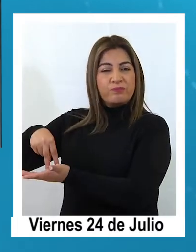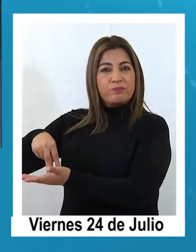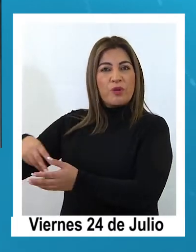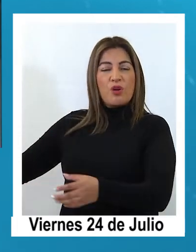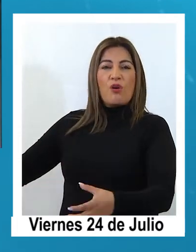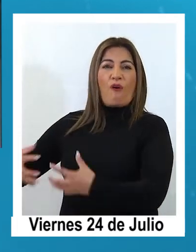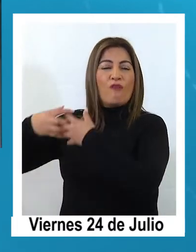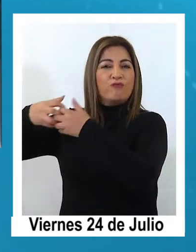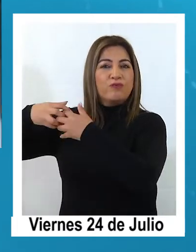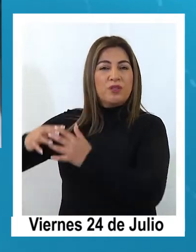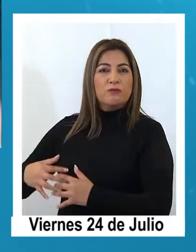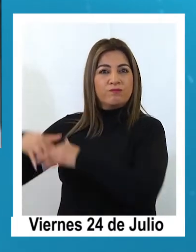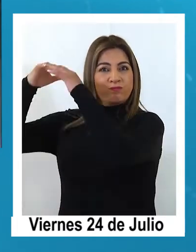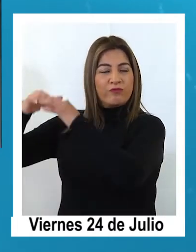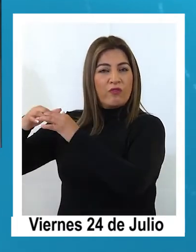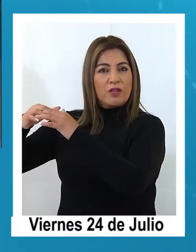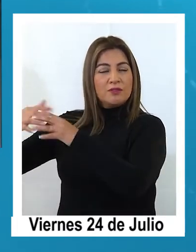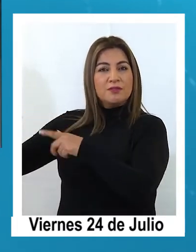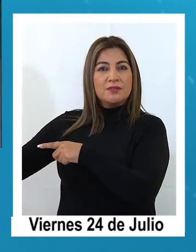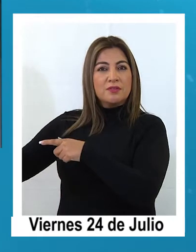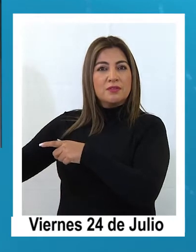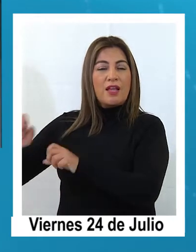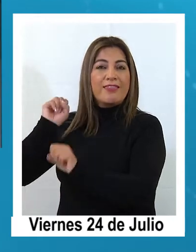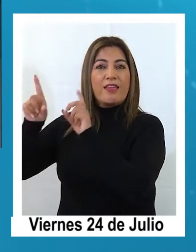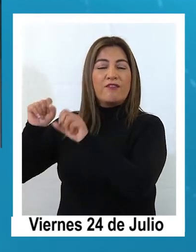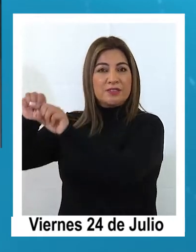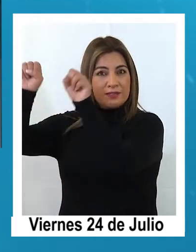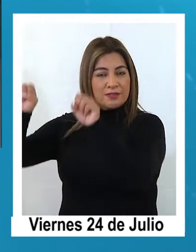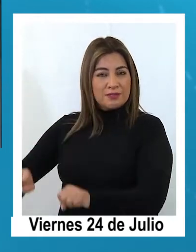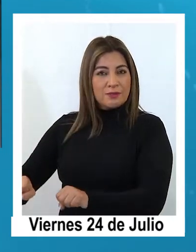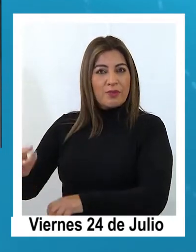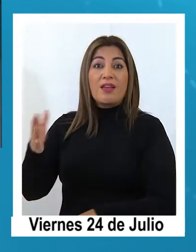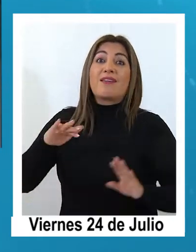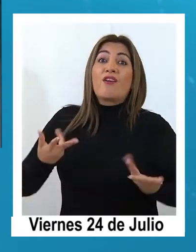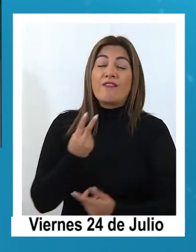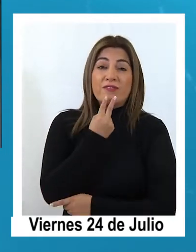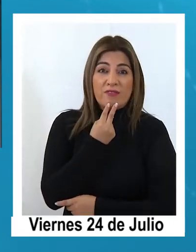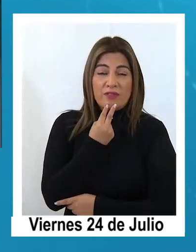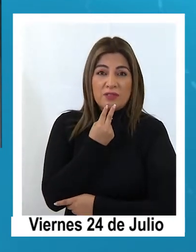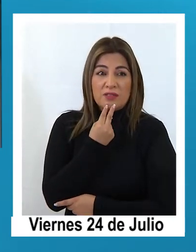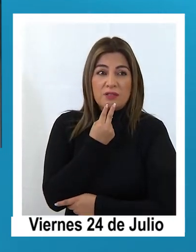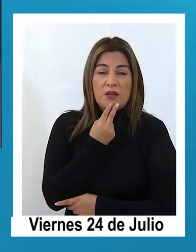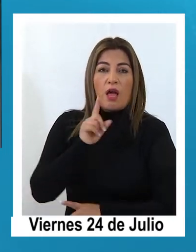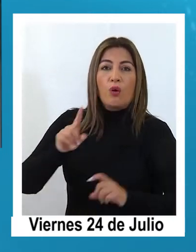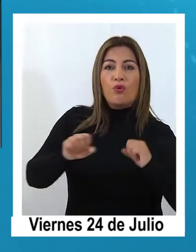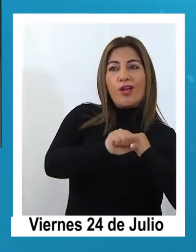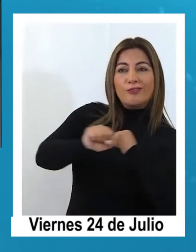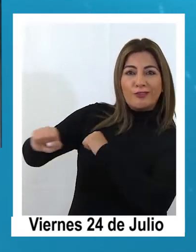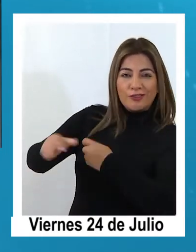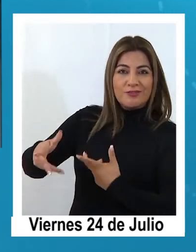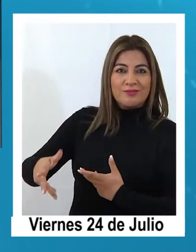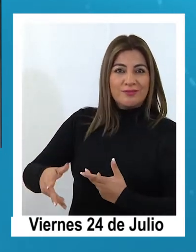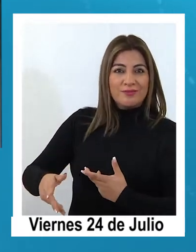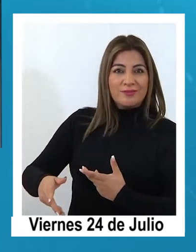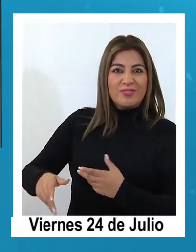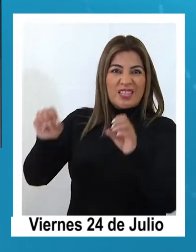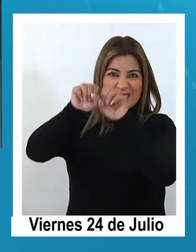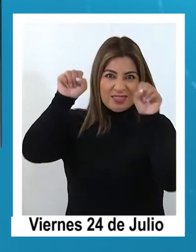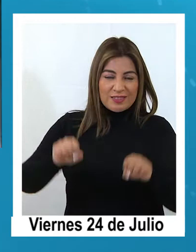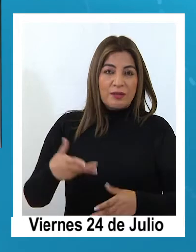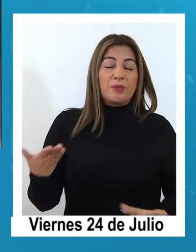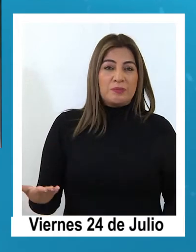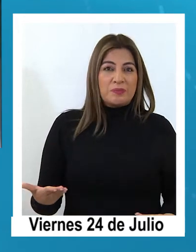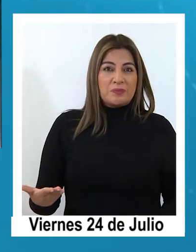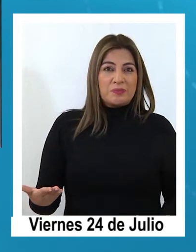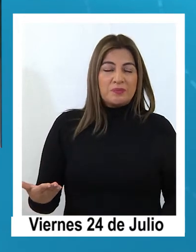políticas que unos eran defensores de un sistema, del sistema en el que estamos, y los que eran opositores y detractores del sistema.